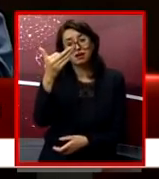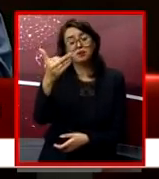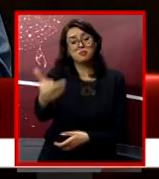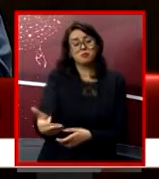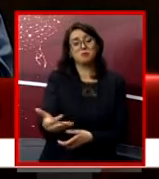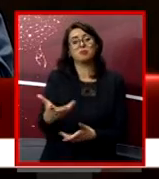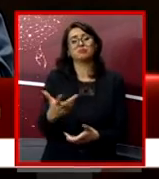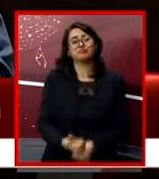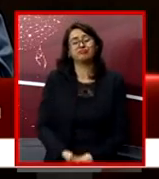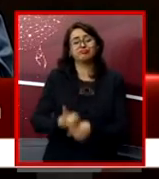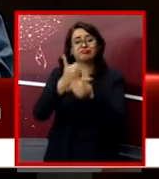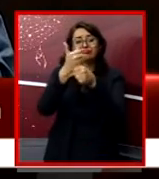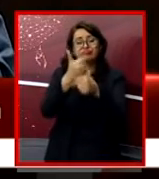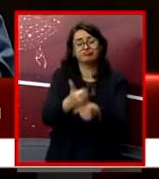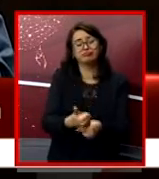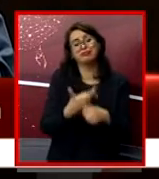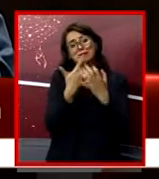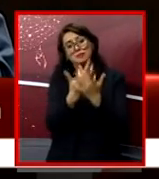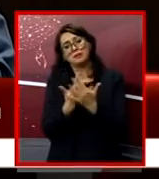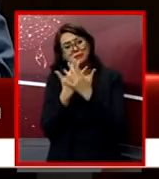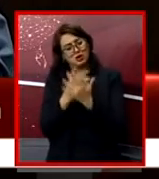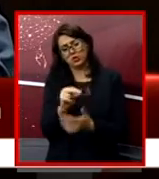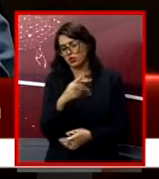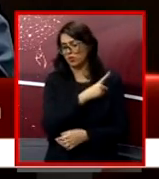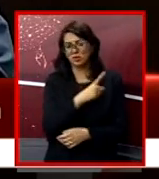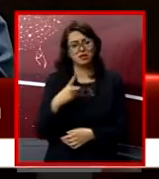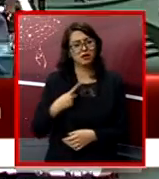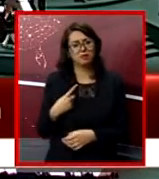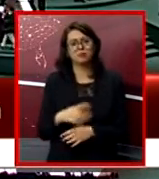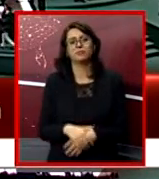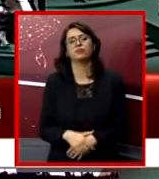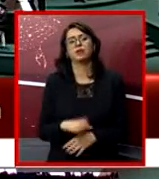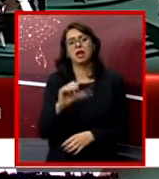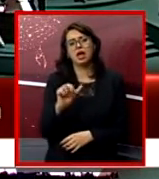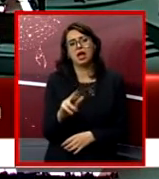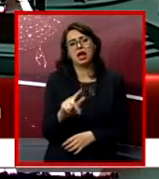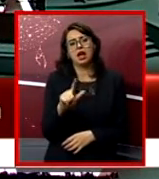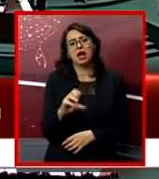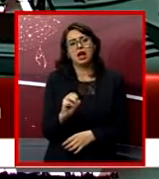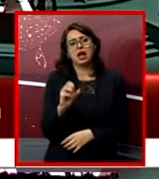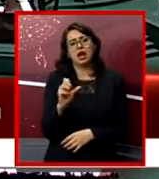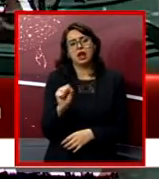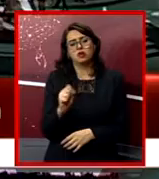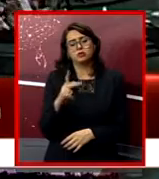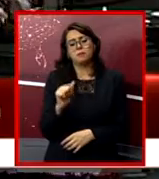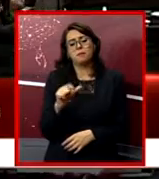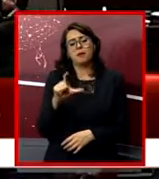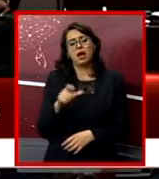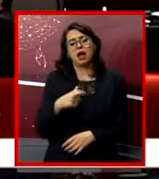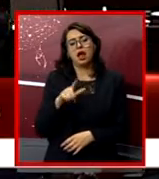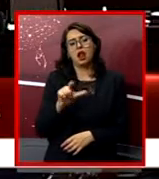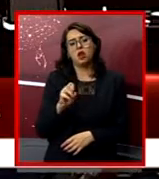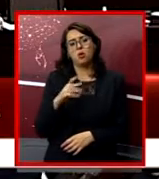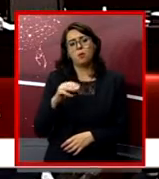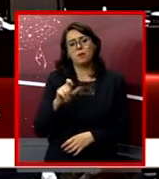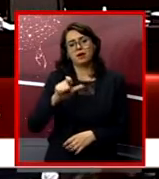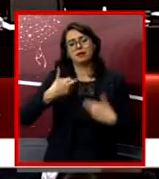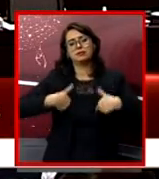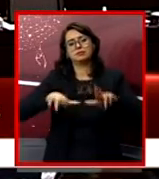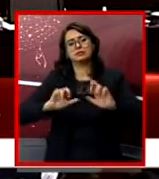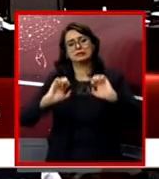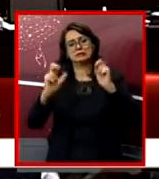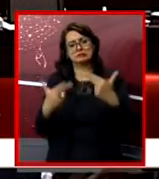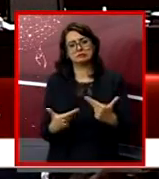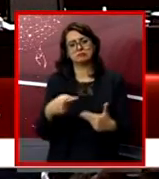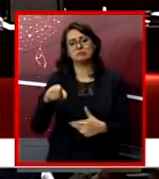una tortura burocrática. Carlos Alberto Palomeque, diputado panista, representante de Chiapas,